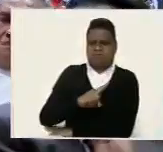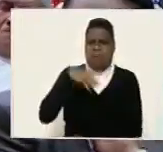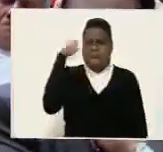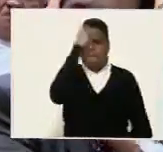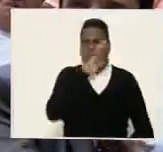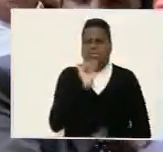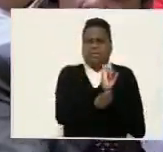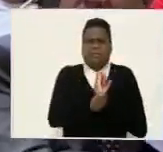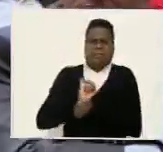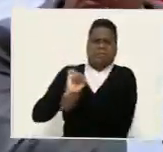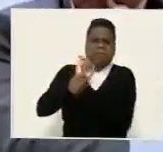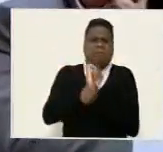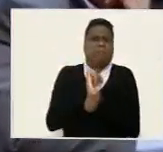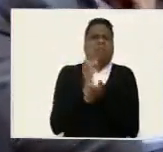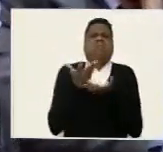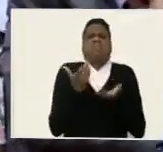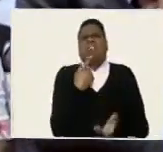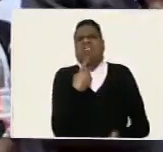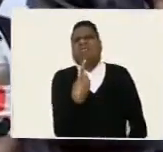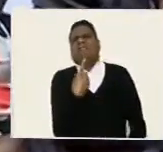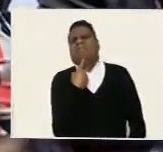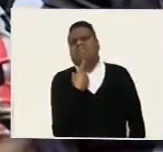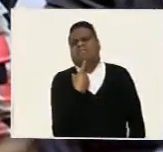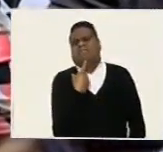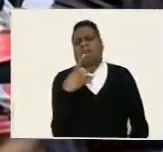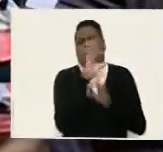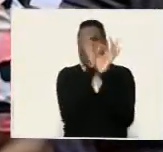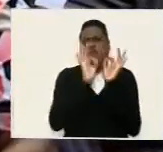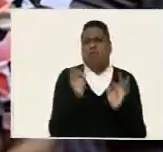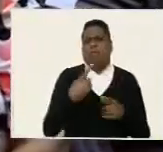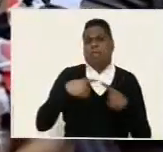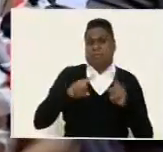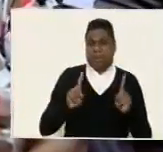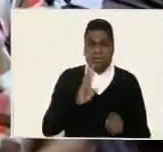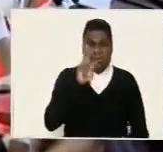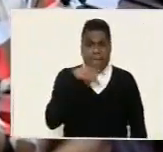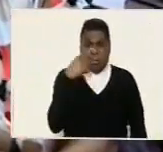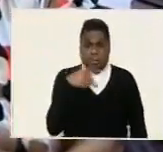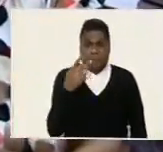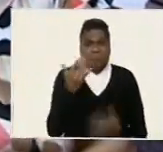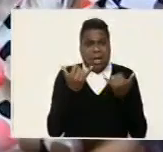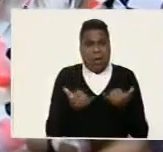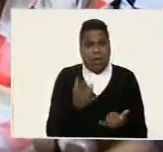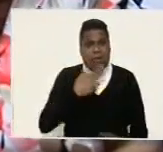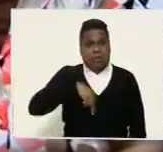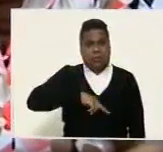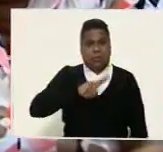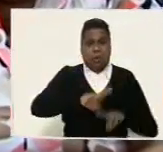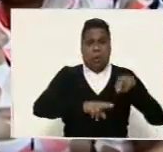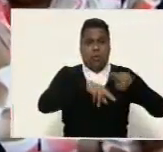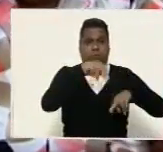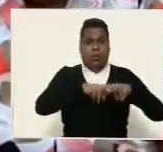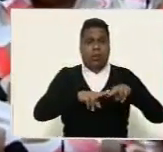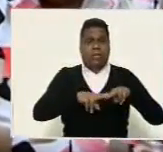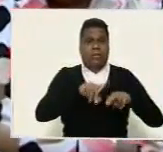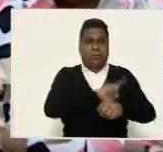Y nos lo preguntamos porque queremos hacer formas distintas de la política y estamos acá para construir un poder